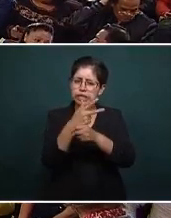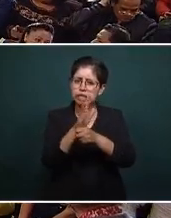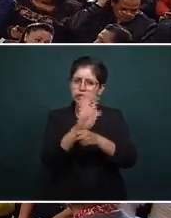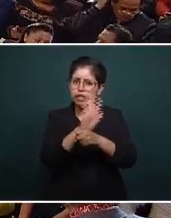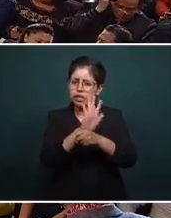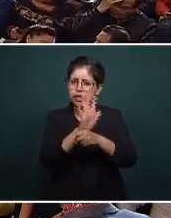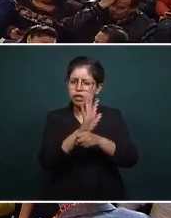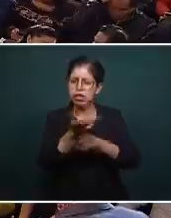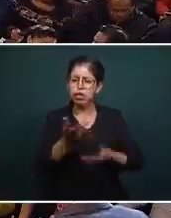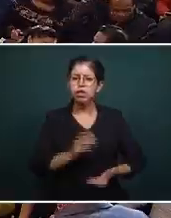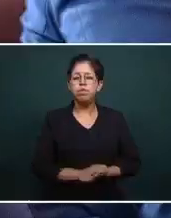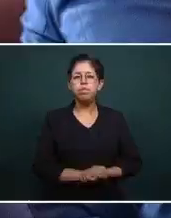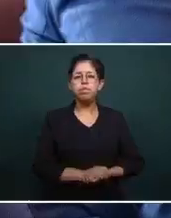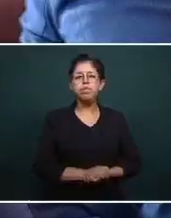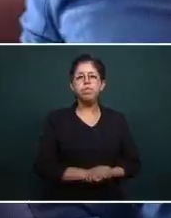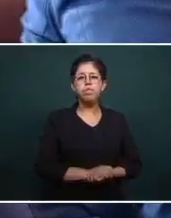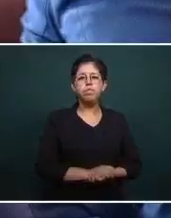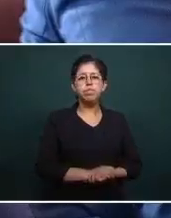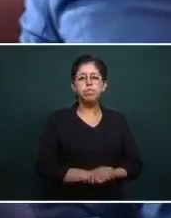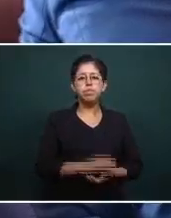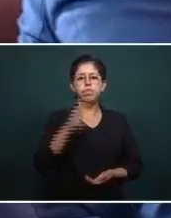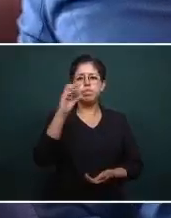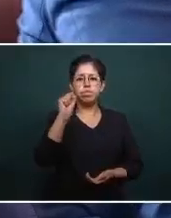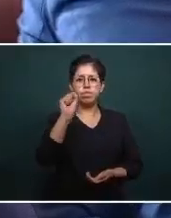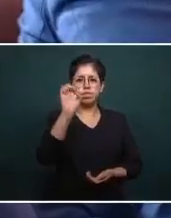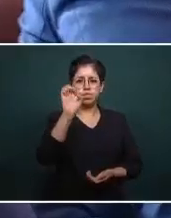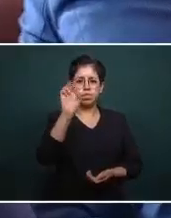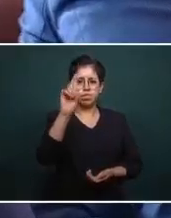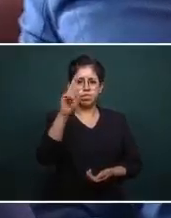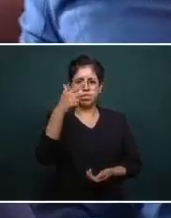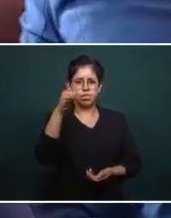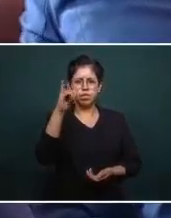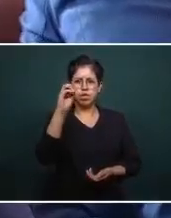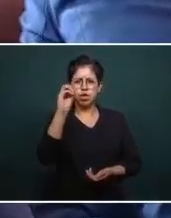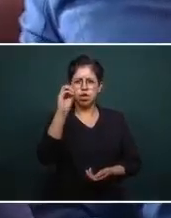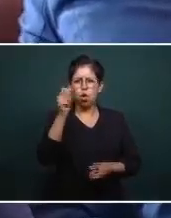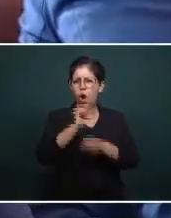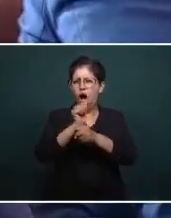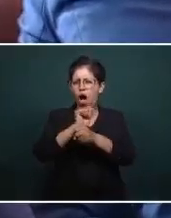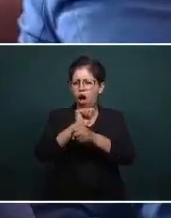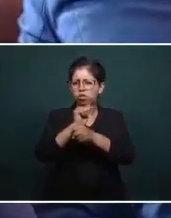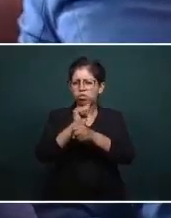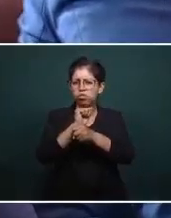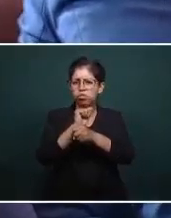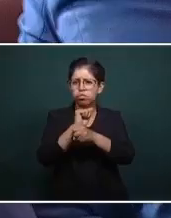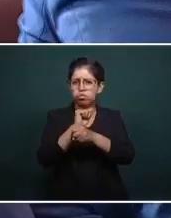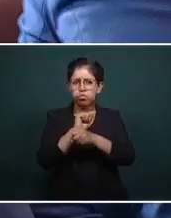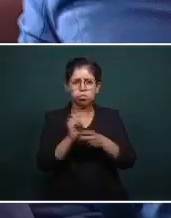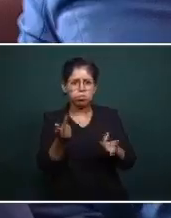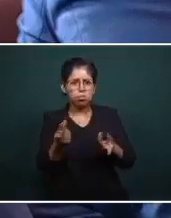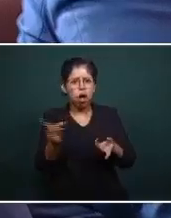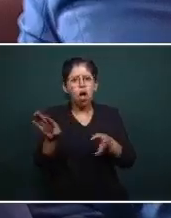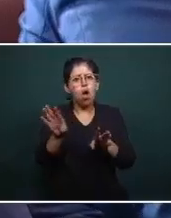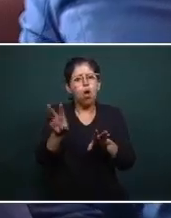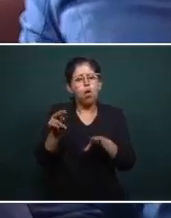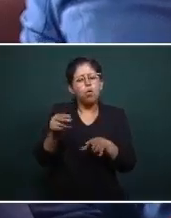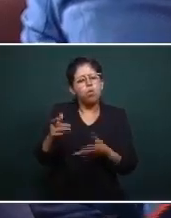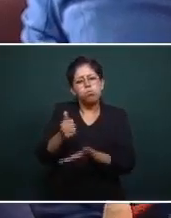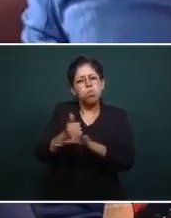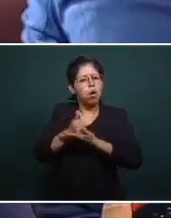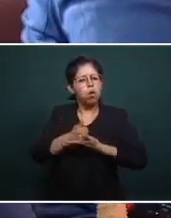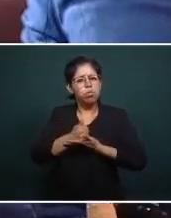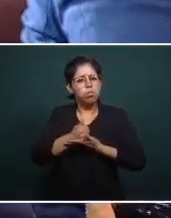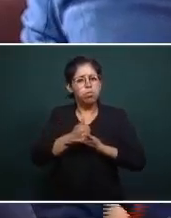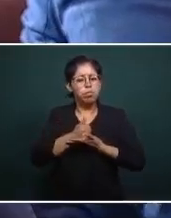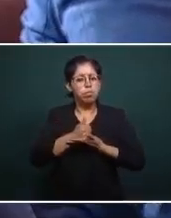Cultura encabezada por Sergio Mayer, pues que no favorece prácticamente a las productoras independientes ni al cine